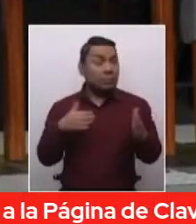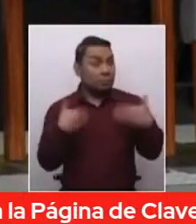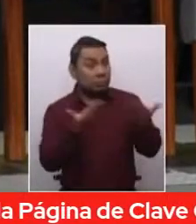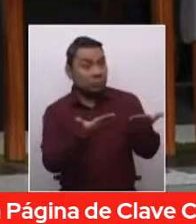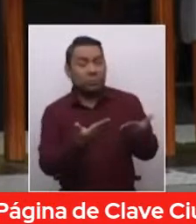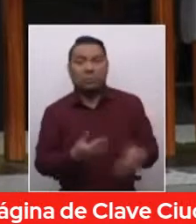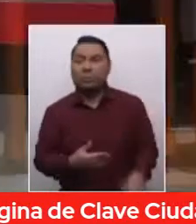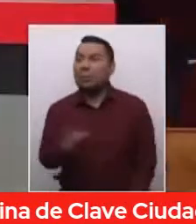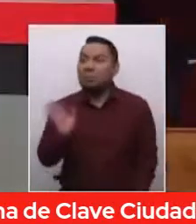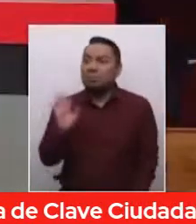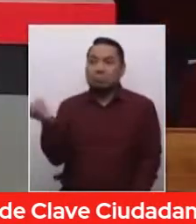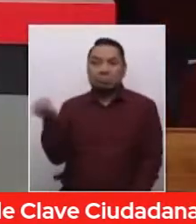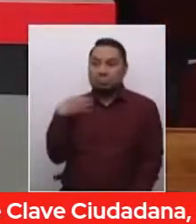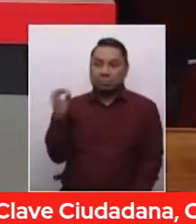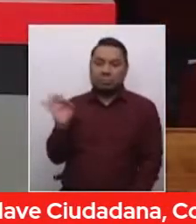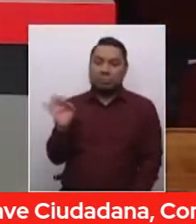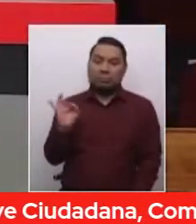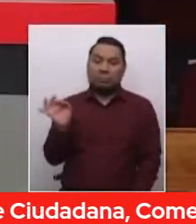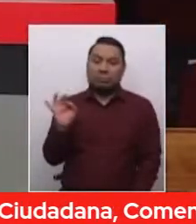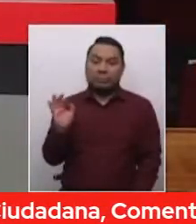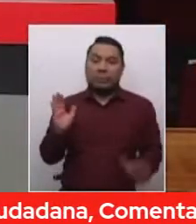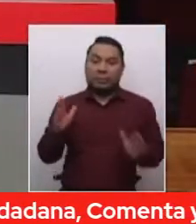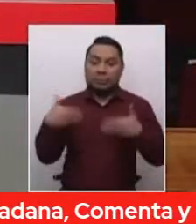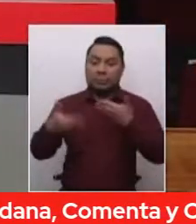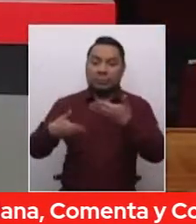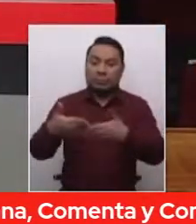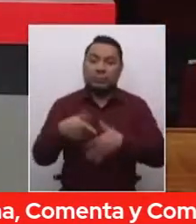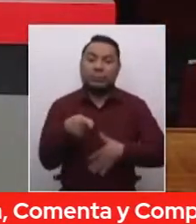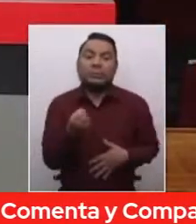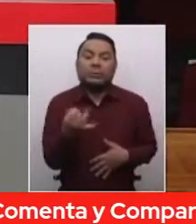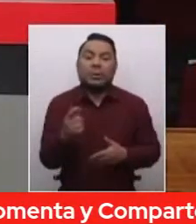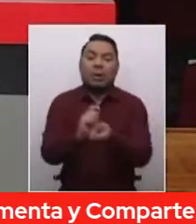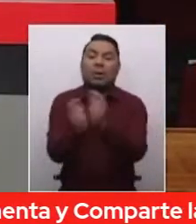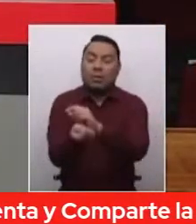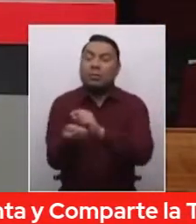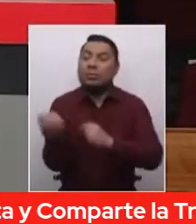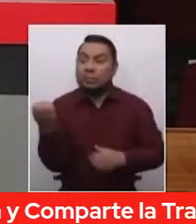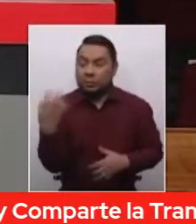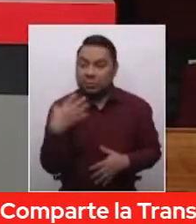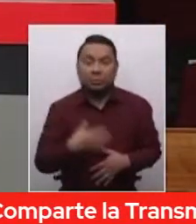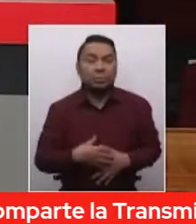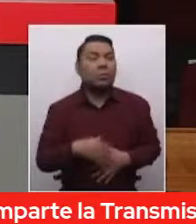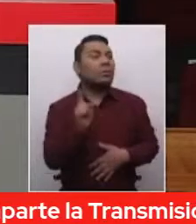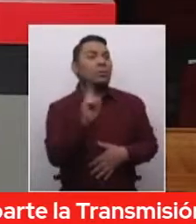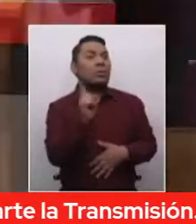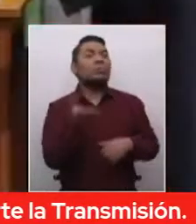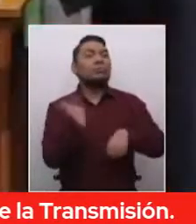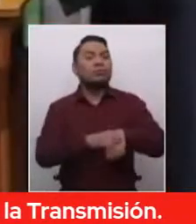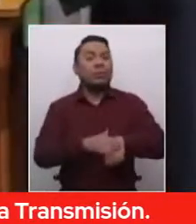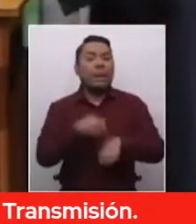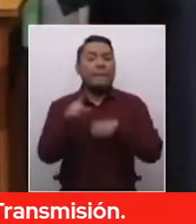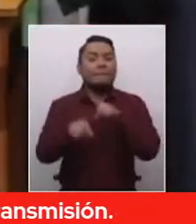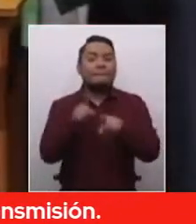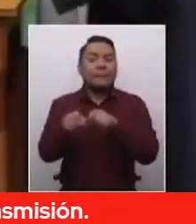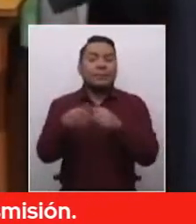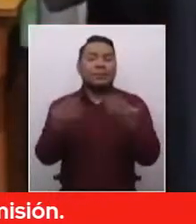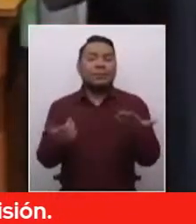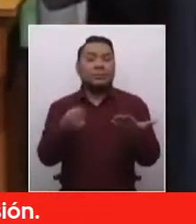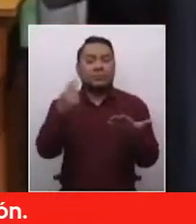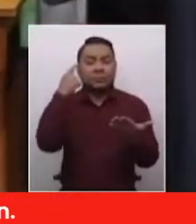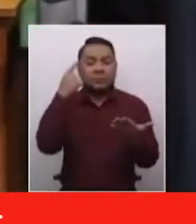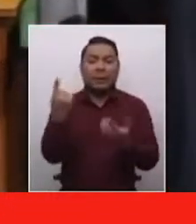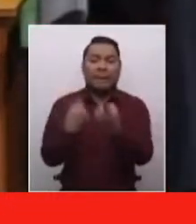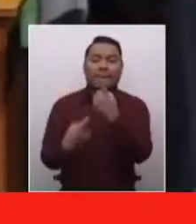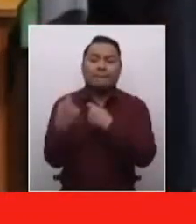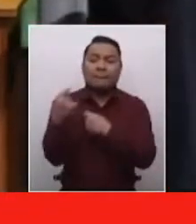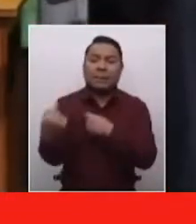tenemos la información, mantenemos esta moderación. Uh-huh. En tal caso, si hay algún cambio, se lo haremos saber. Es sobre la pregunta de seguimiento, que no fue una